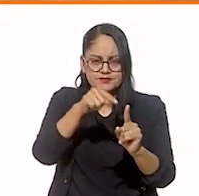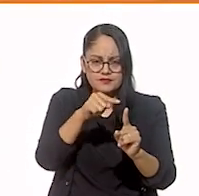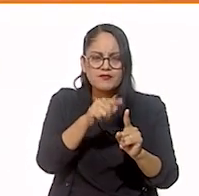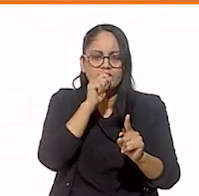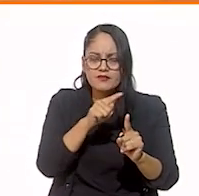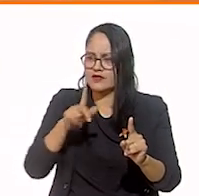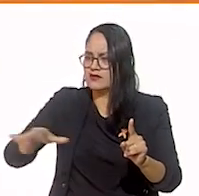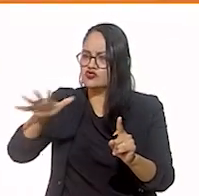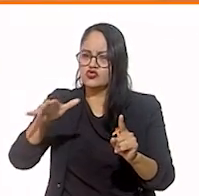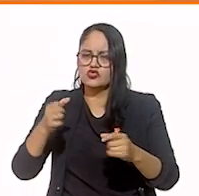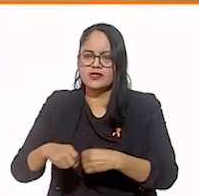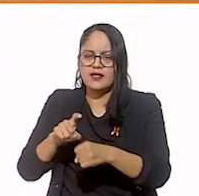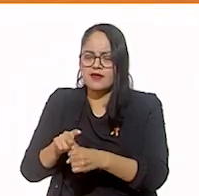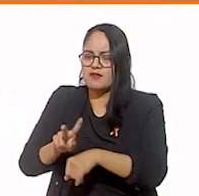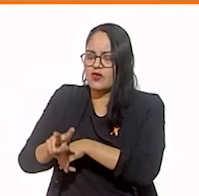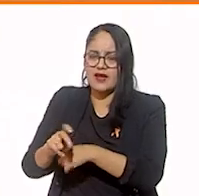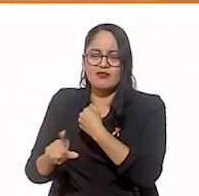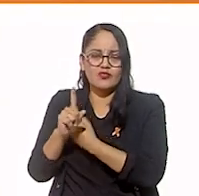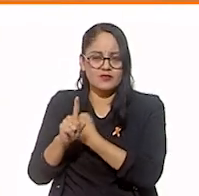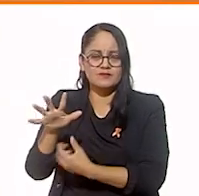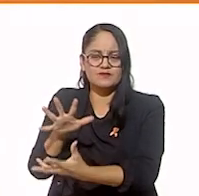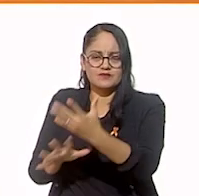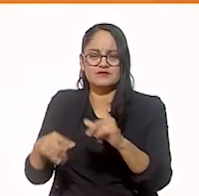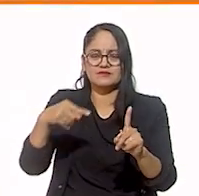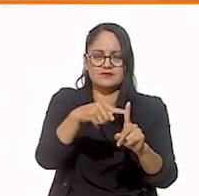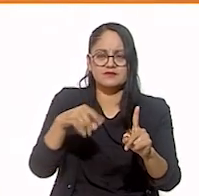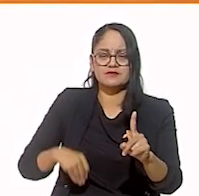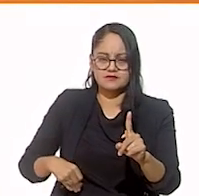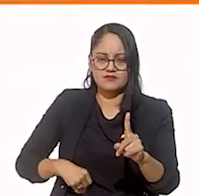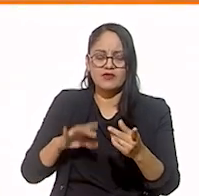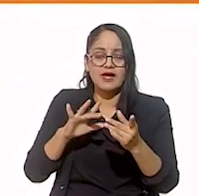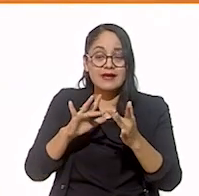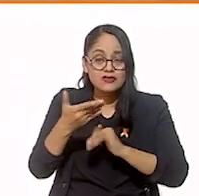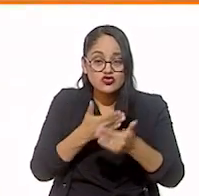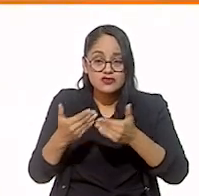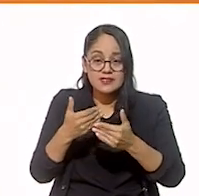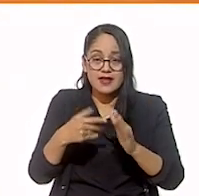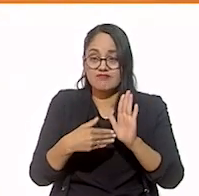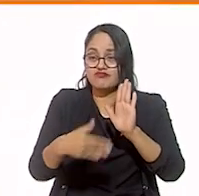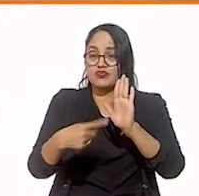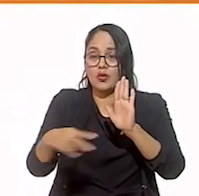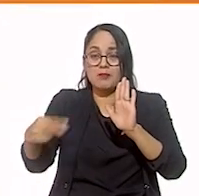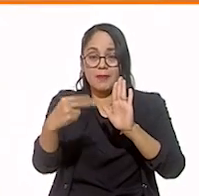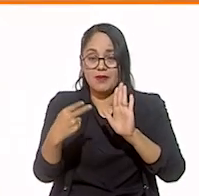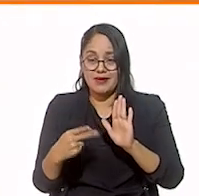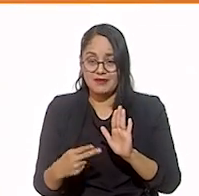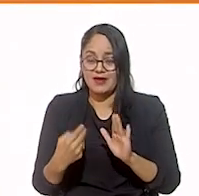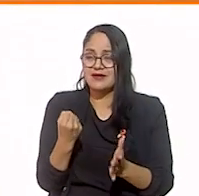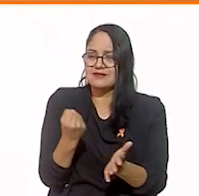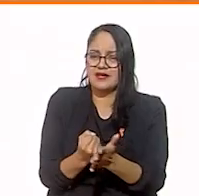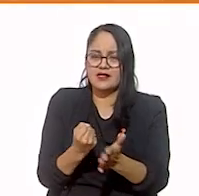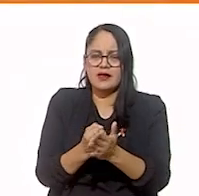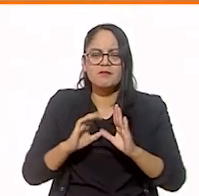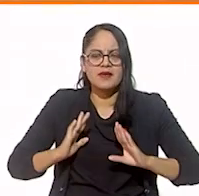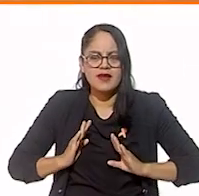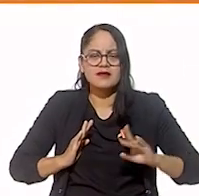el bienestar de la sociedad venezolana. Es decir, el registro que ella tiene en las redes sociales es público y es abierto, es notorio, de exigencias de acciones militares